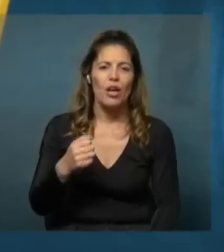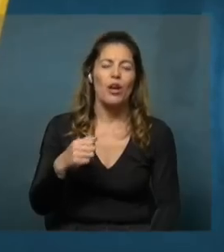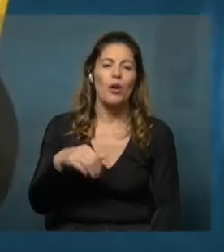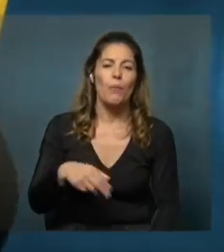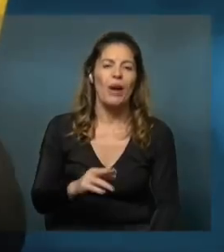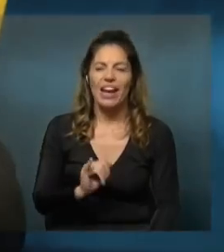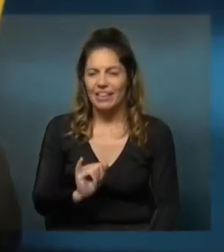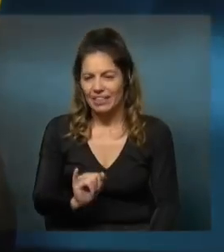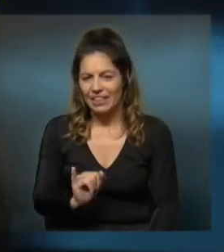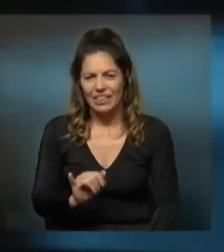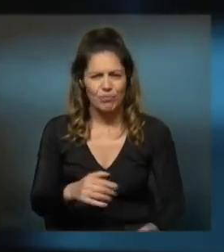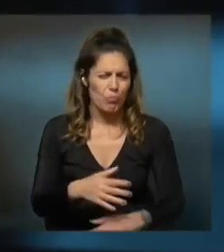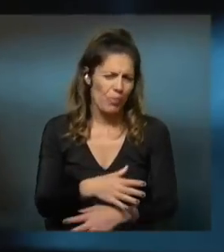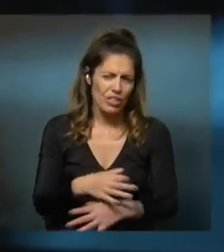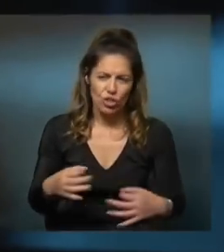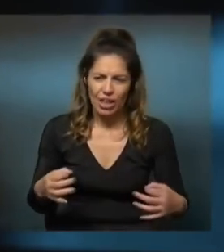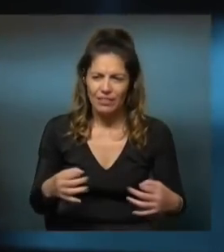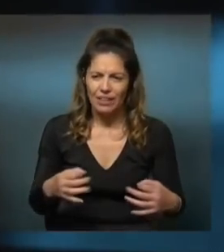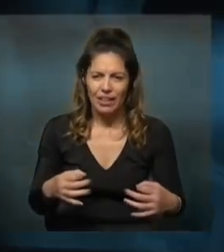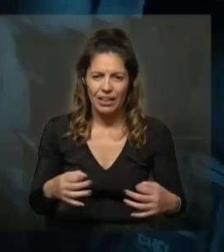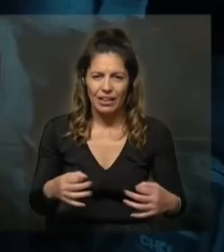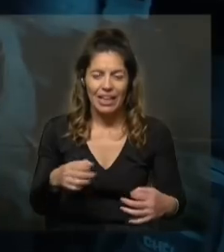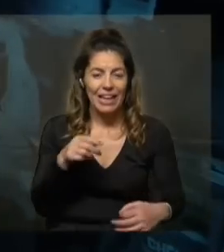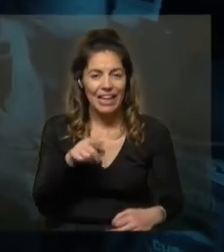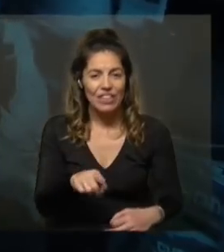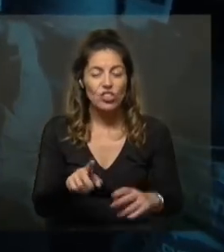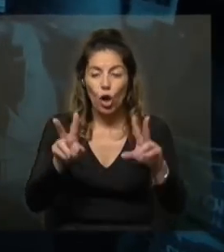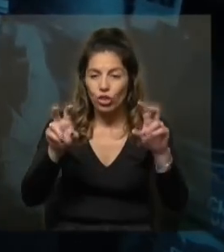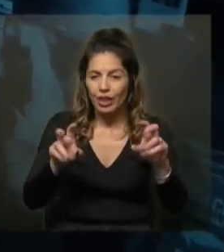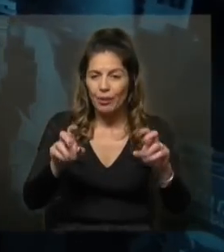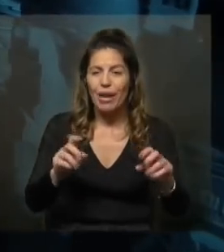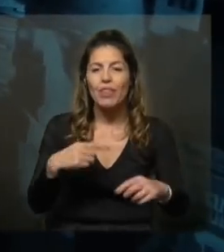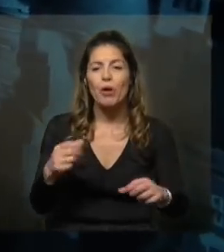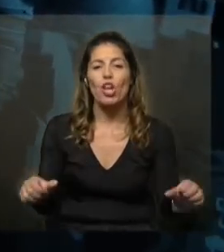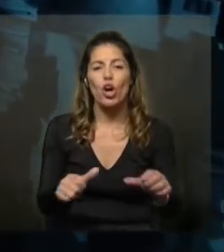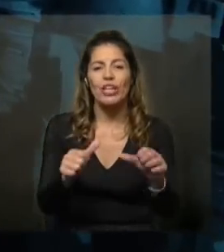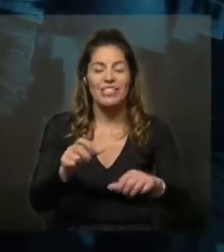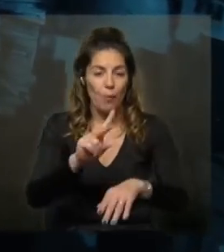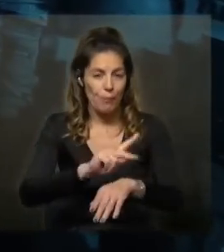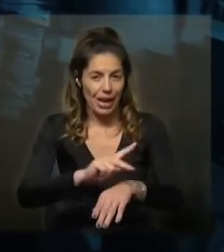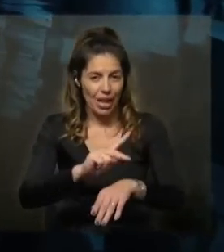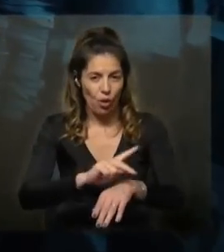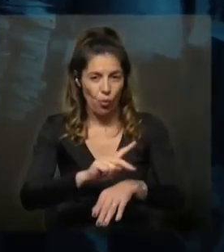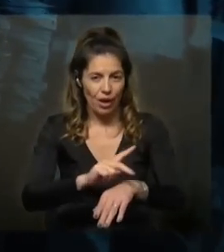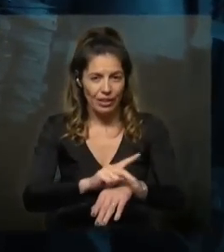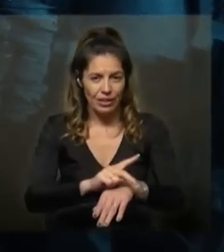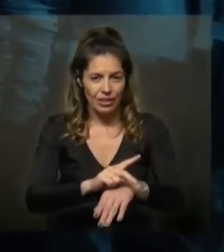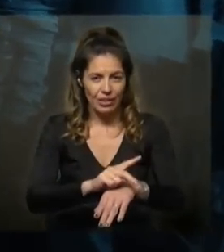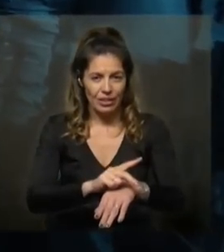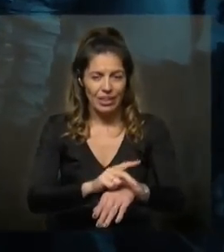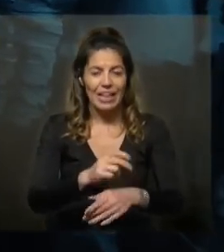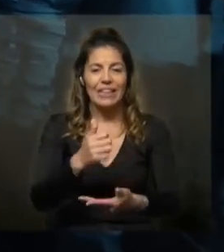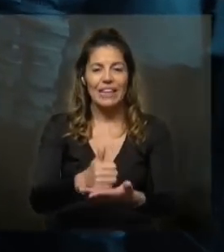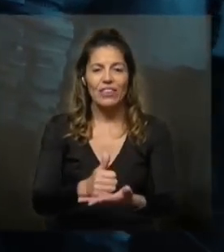era impresionante de verdad y esos temas después los dicen Asunción de Paraguay estando stroessner en el gobierno